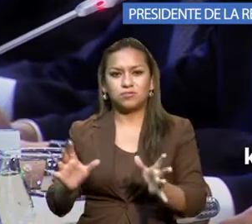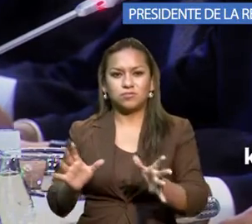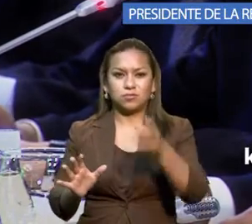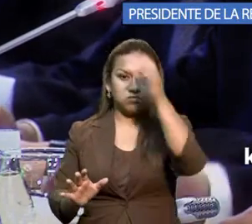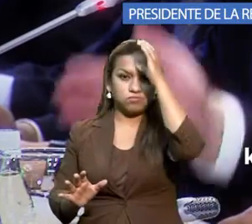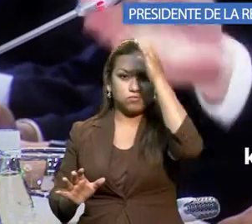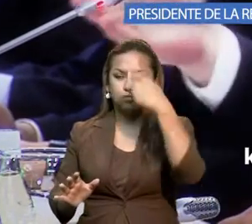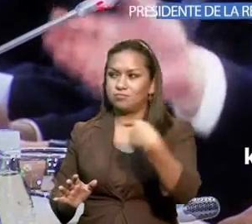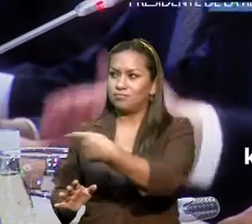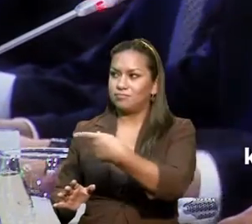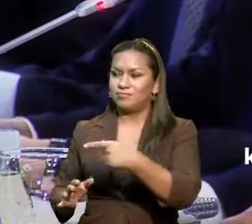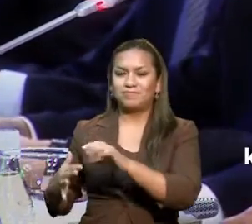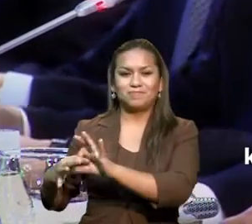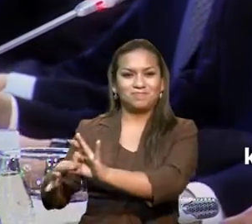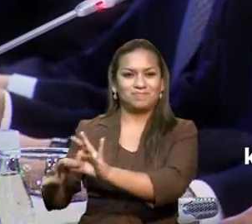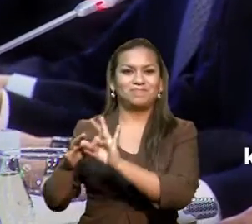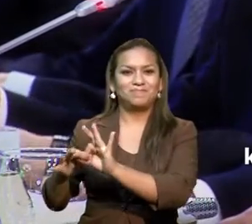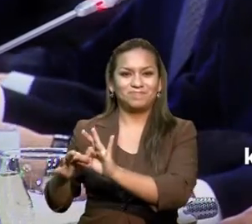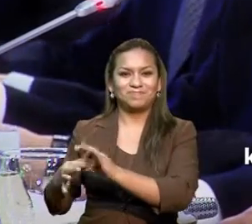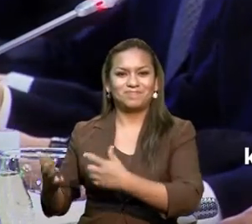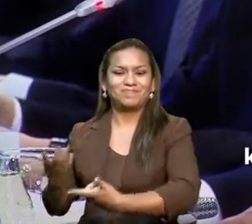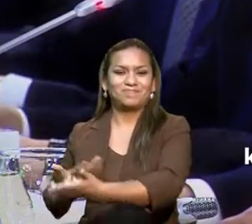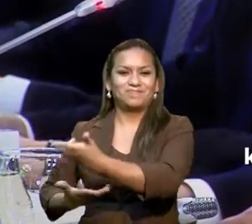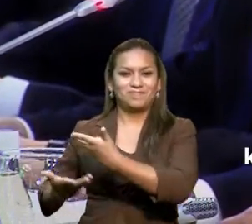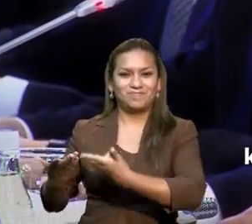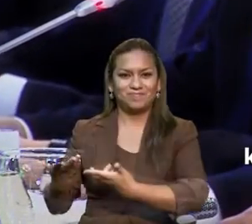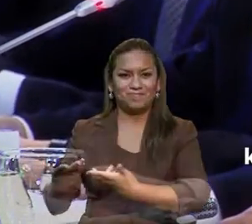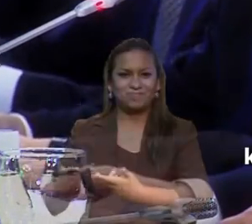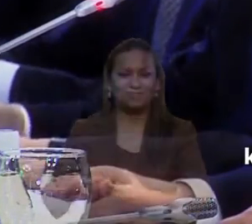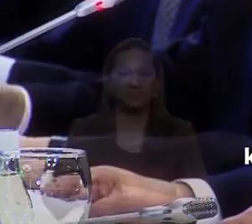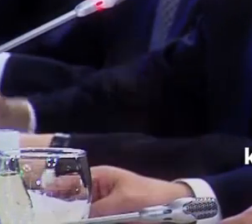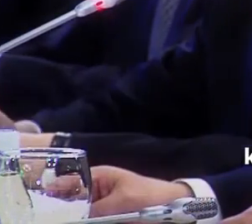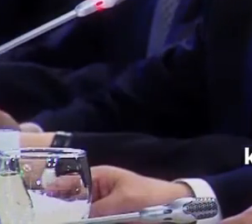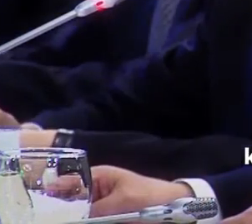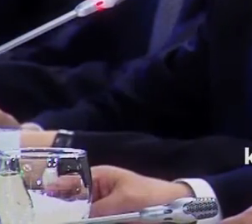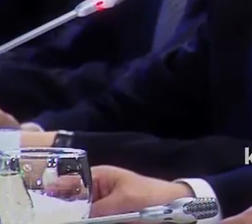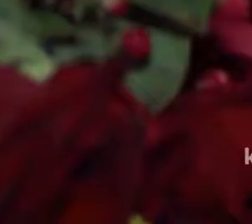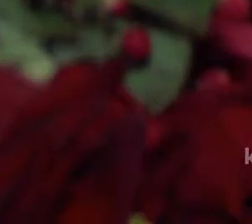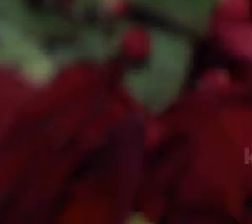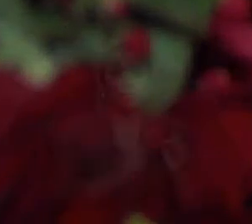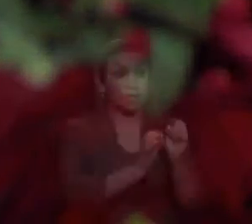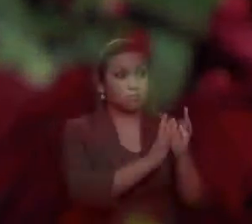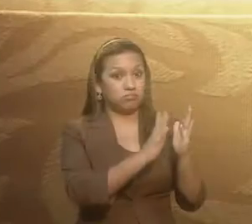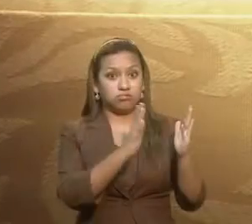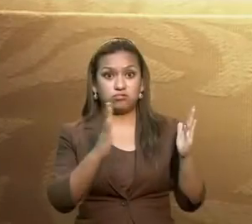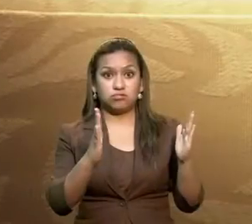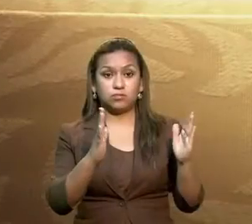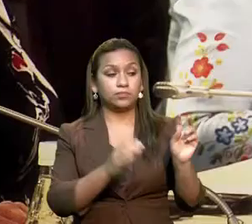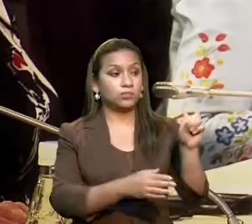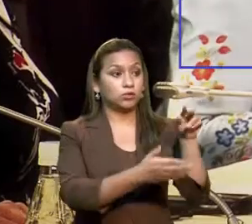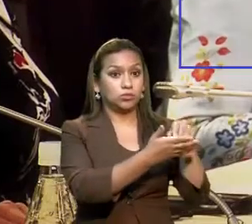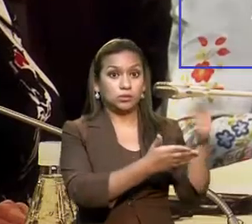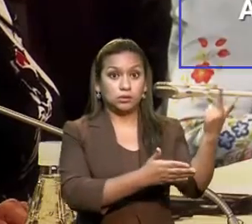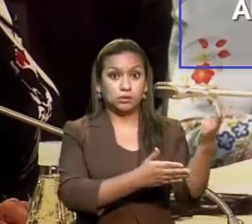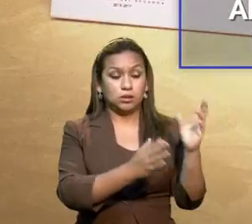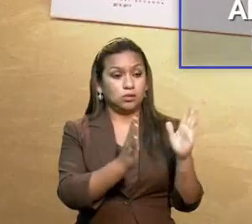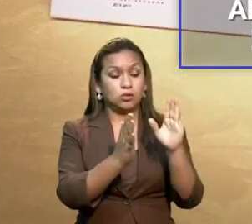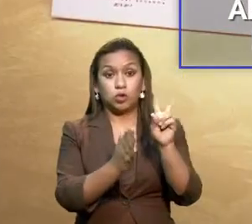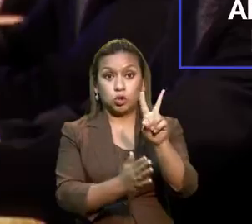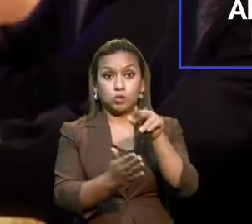el impulso del conocimiento mutuo y la amistad recíproca entre ambos países. En el período